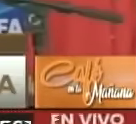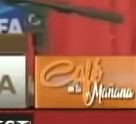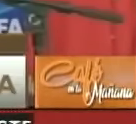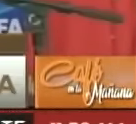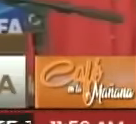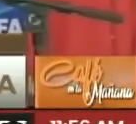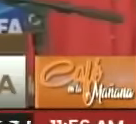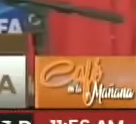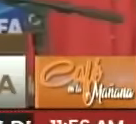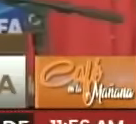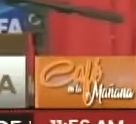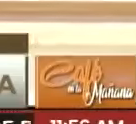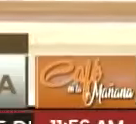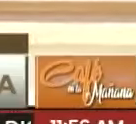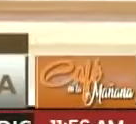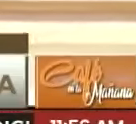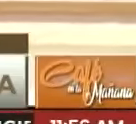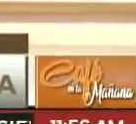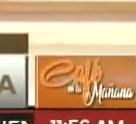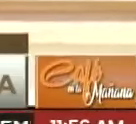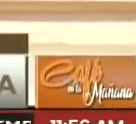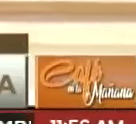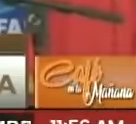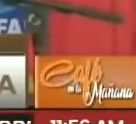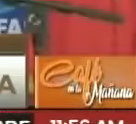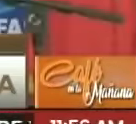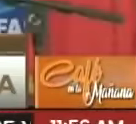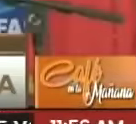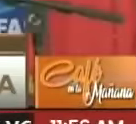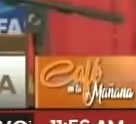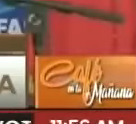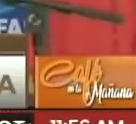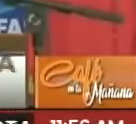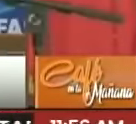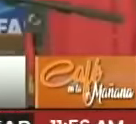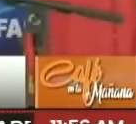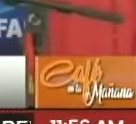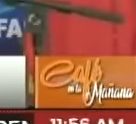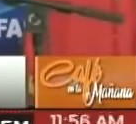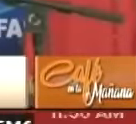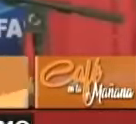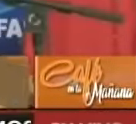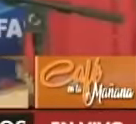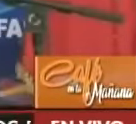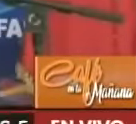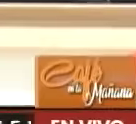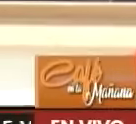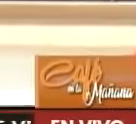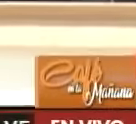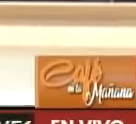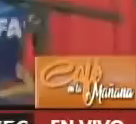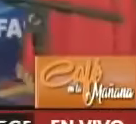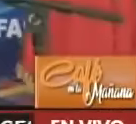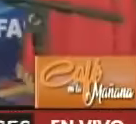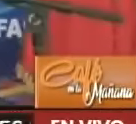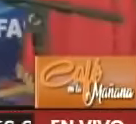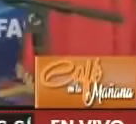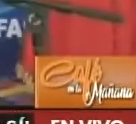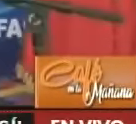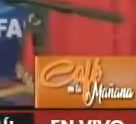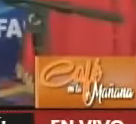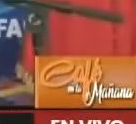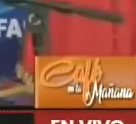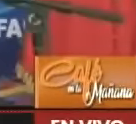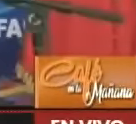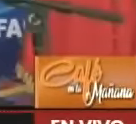Consejo Nacional Electoral. Ciudadano doctor Tarek William Saab, fiscal general de la República Bolivariana de Venezuela. Ciudadano